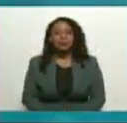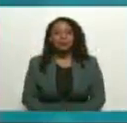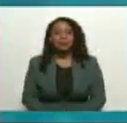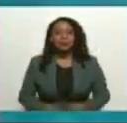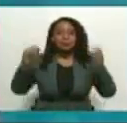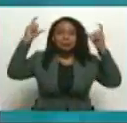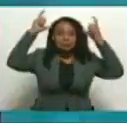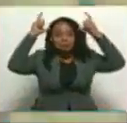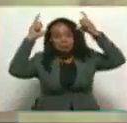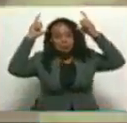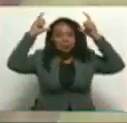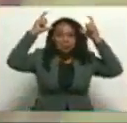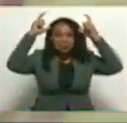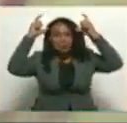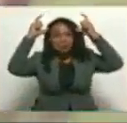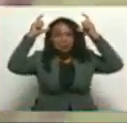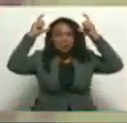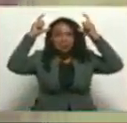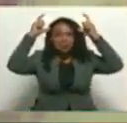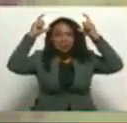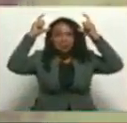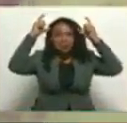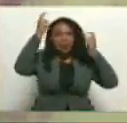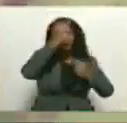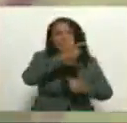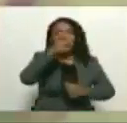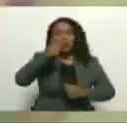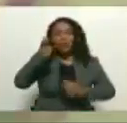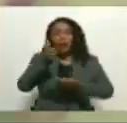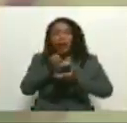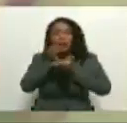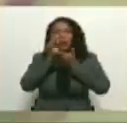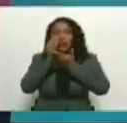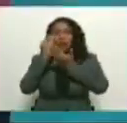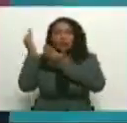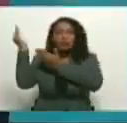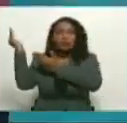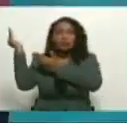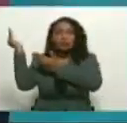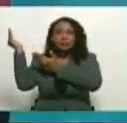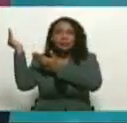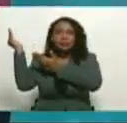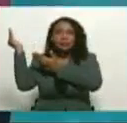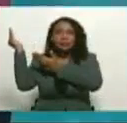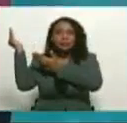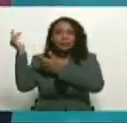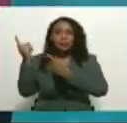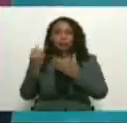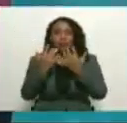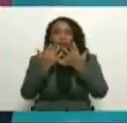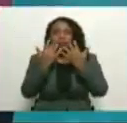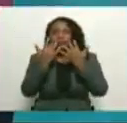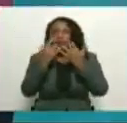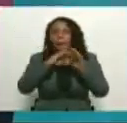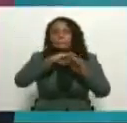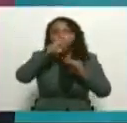Oso. Gente y café. Gente y café, esto huele exquisito, vale. Esto huele a las montañas trujillanas.